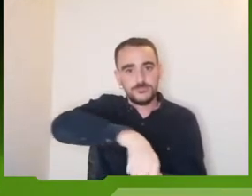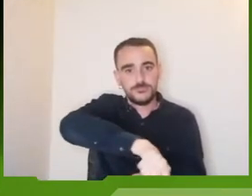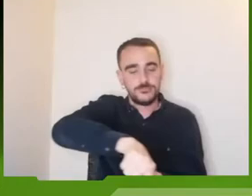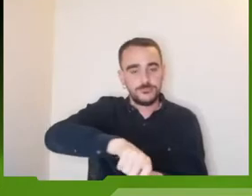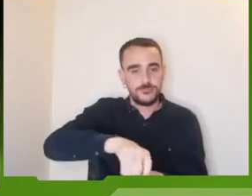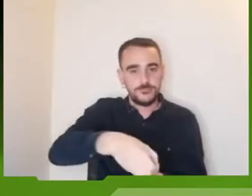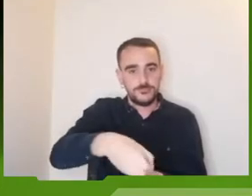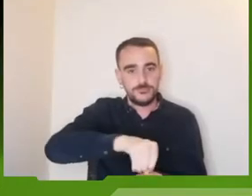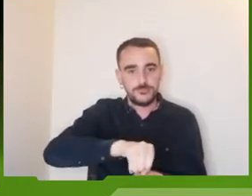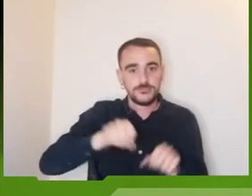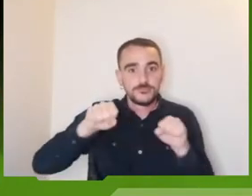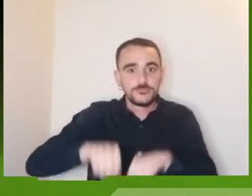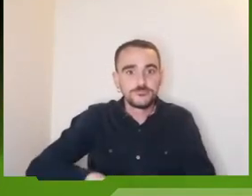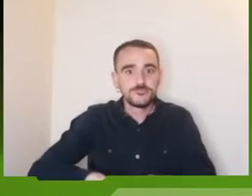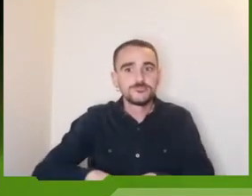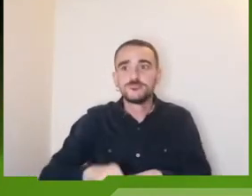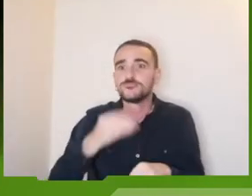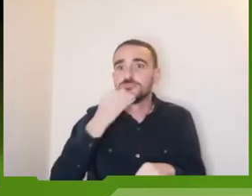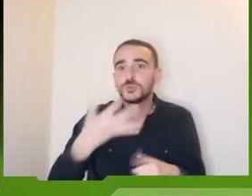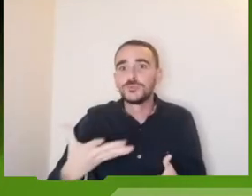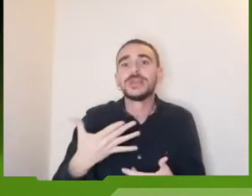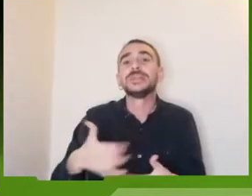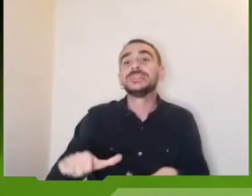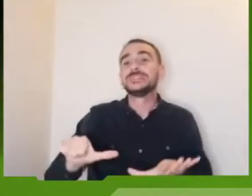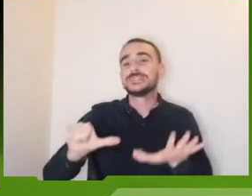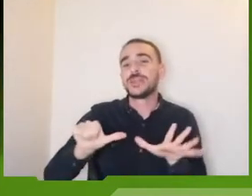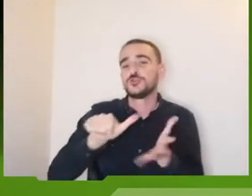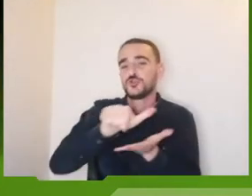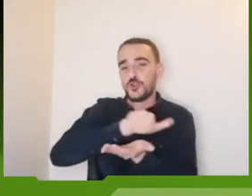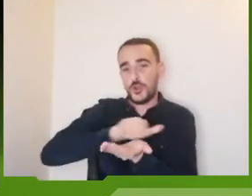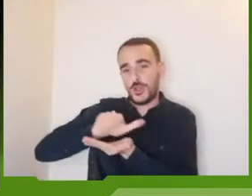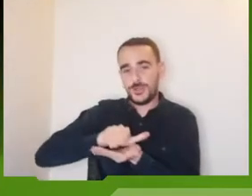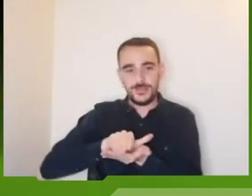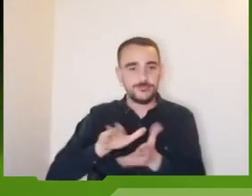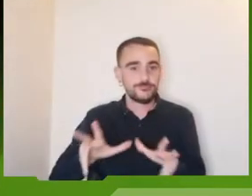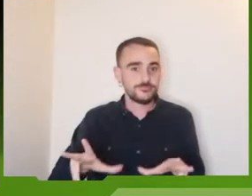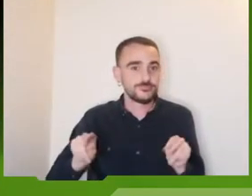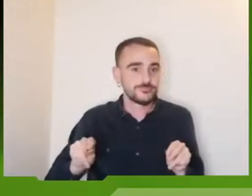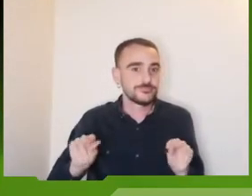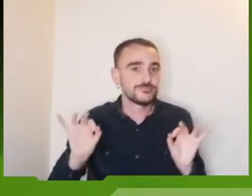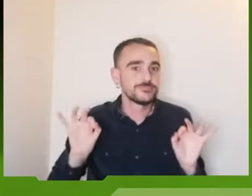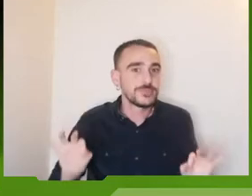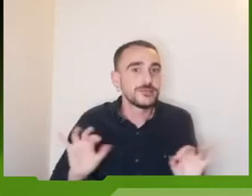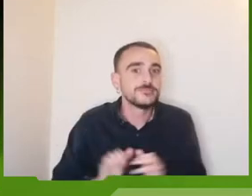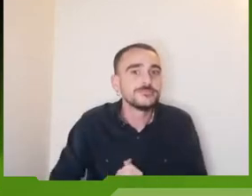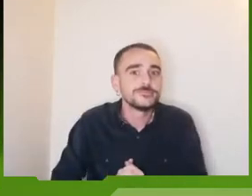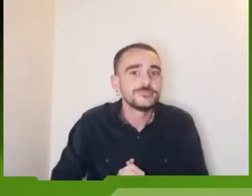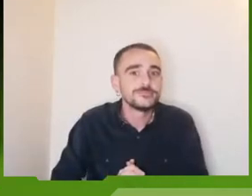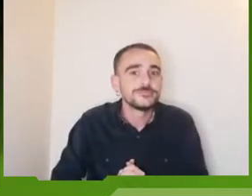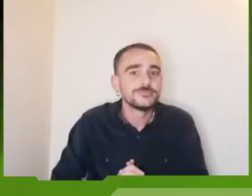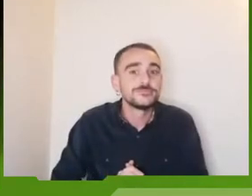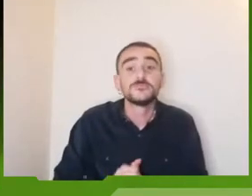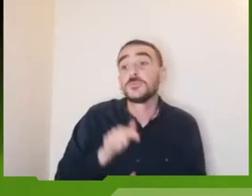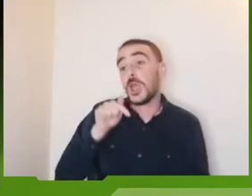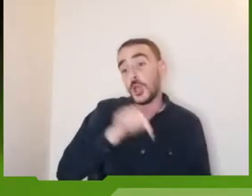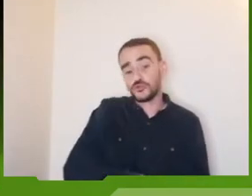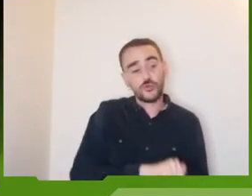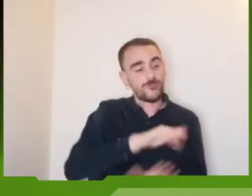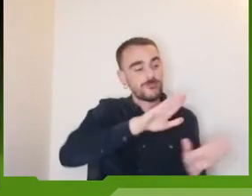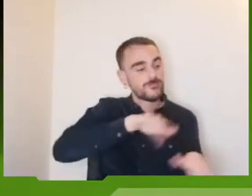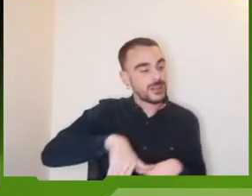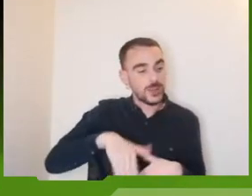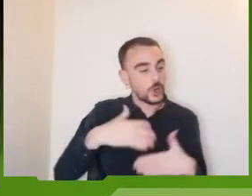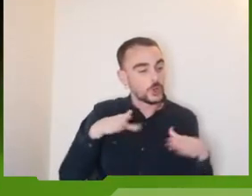Bien, ya las tengo las seis aquí. Esto al final no lo he usado. Ahora yo, perdonadme,